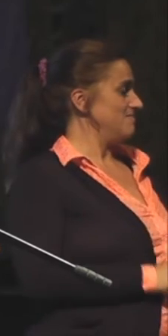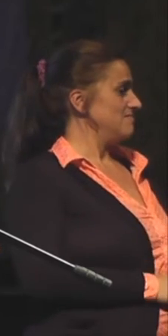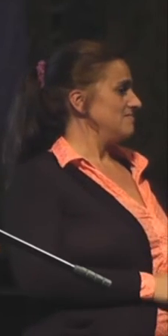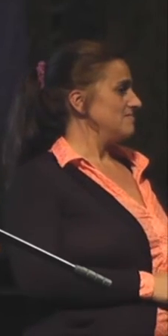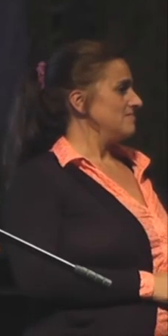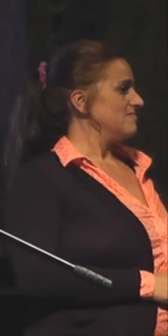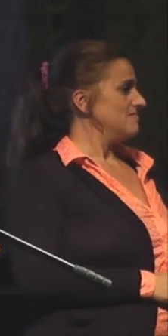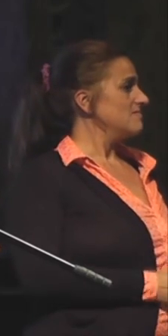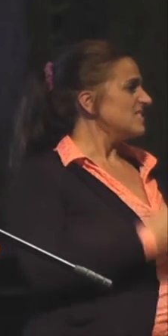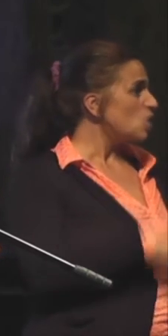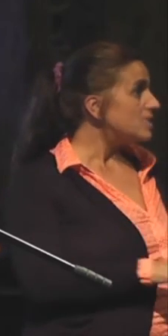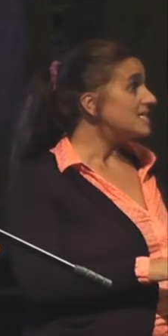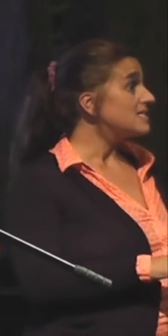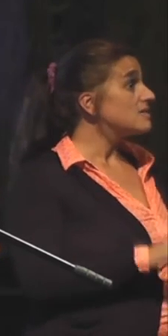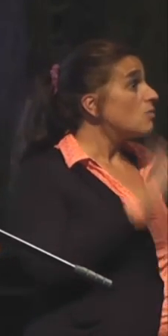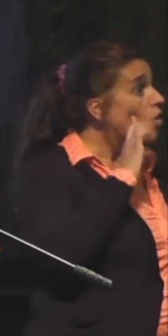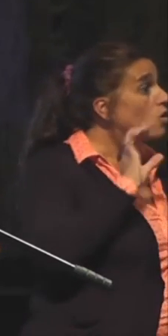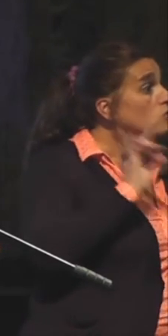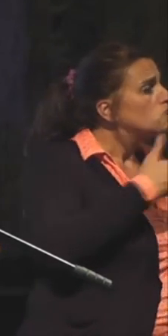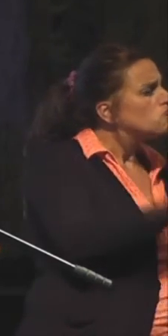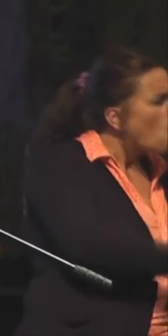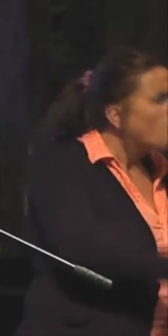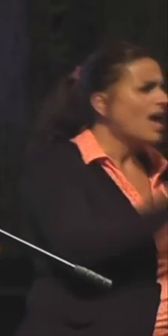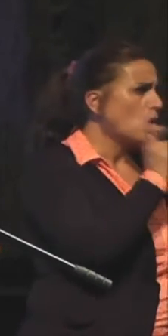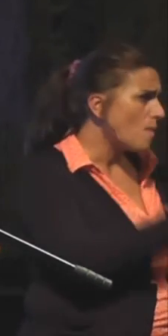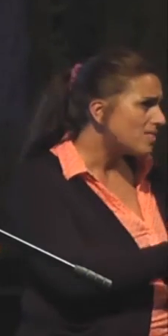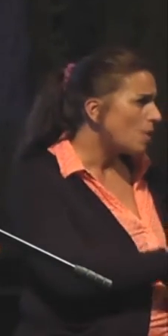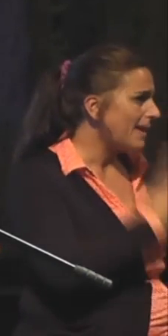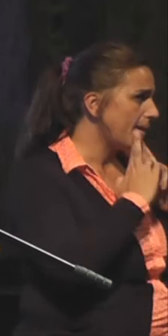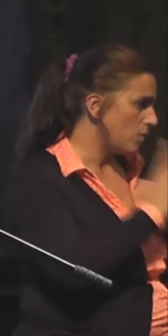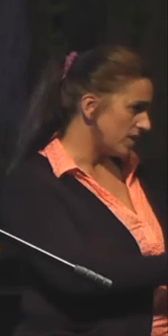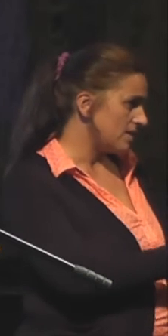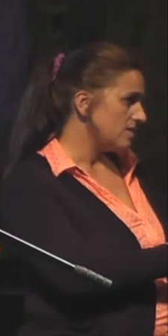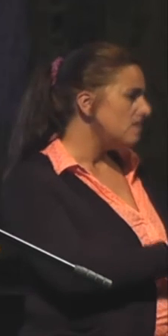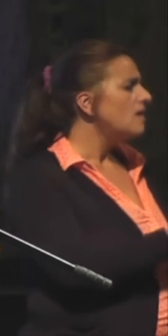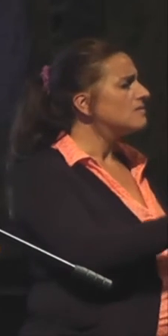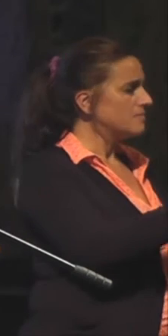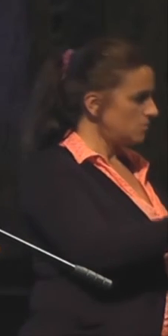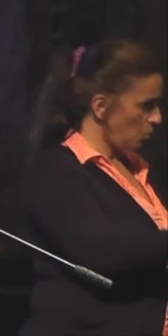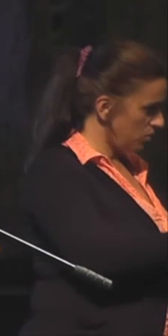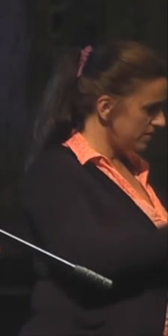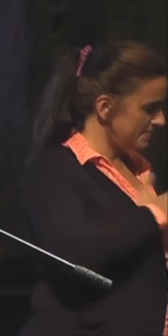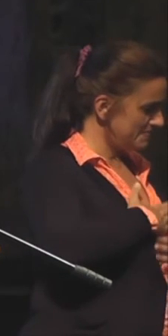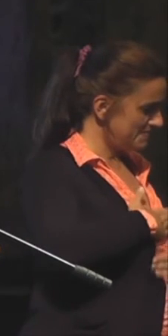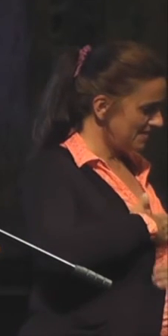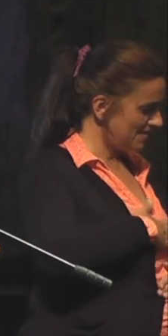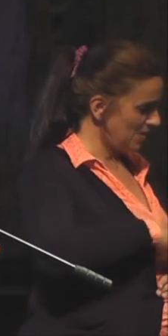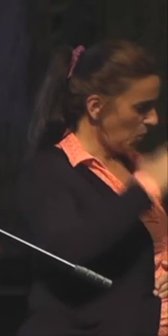se practica cuando te sobran te sobran argumentos para responder y con tasas tardías y no responder